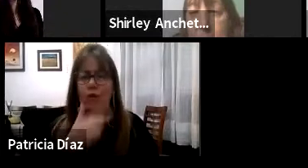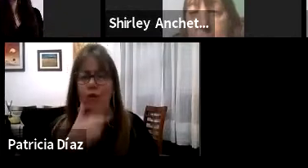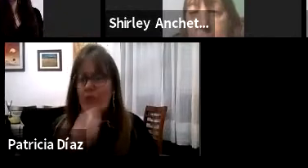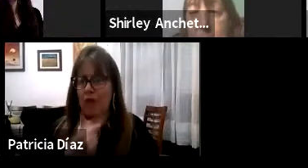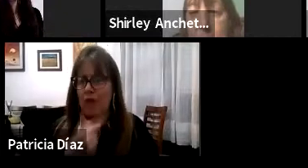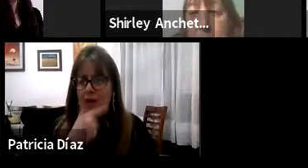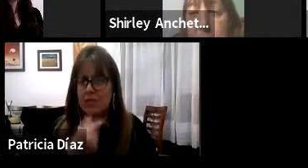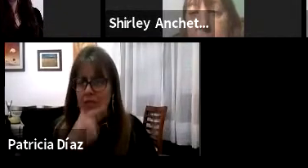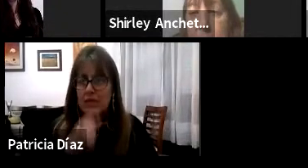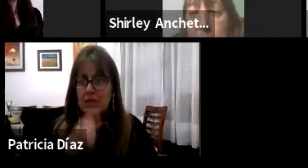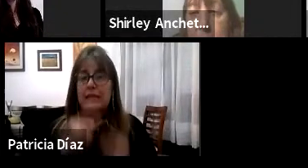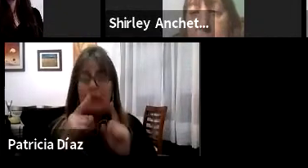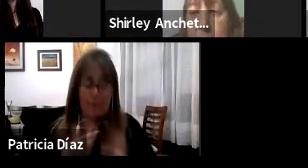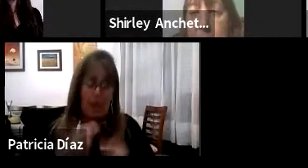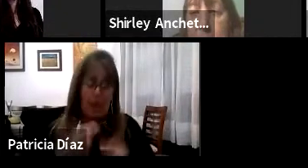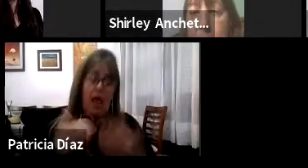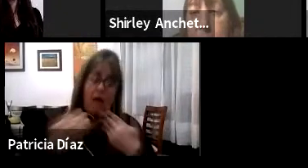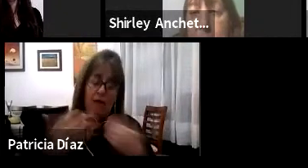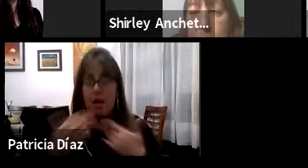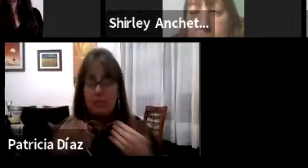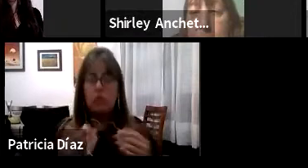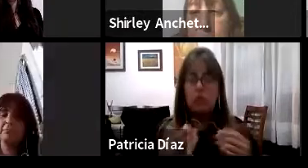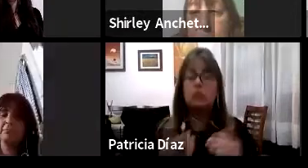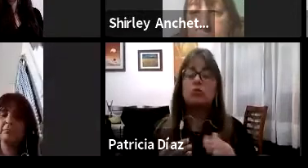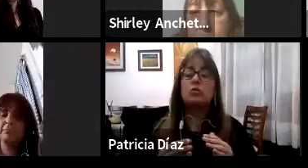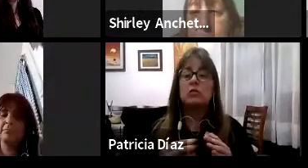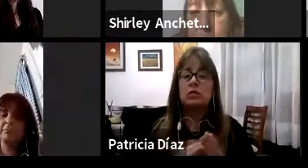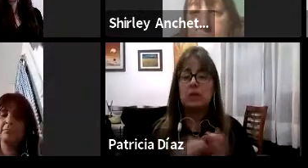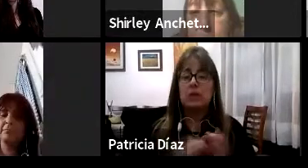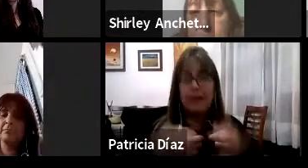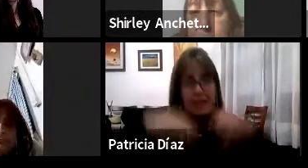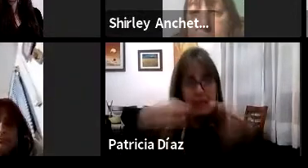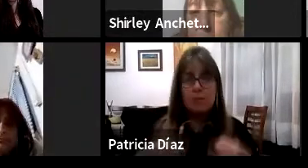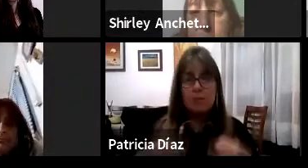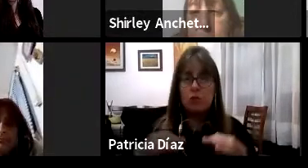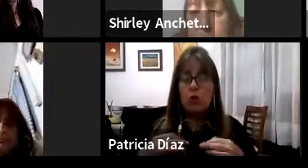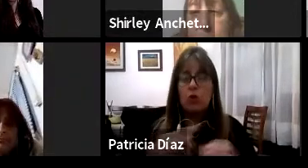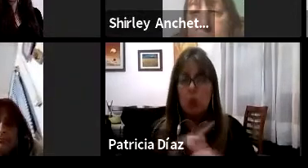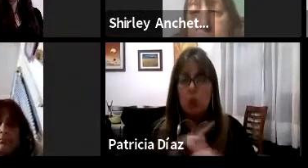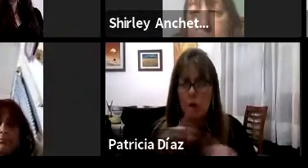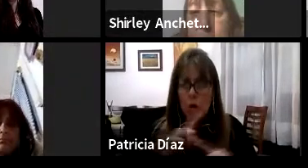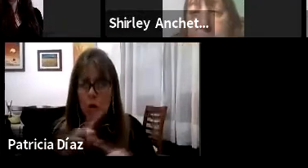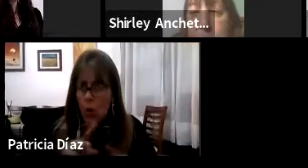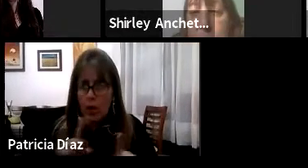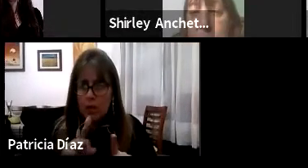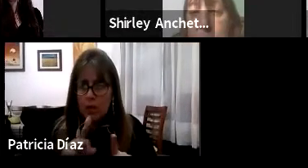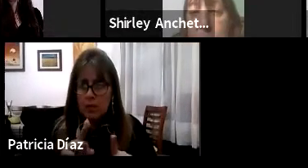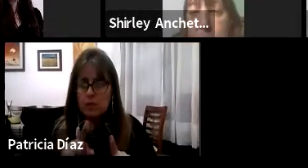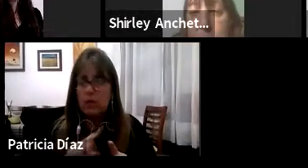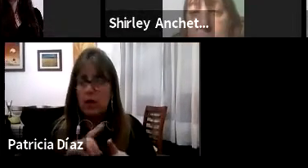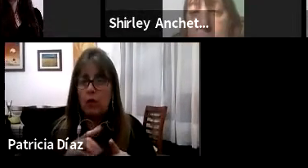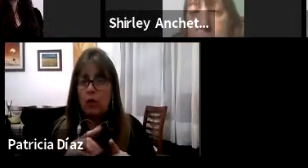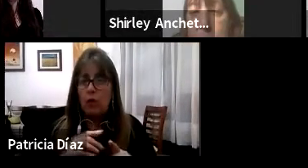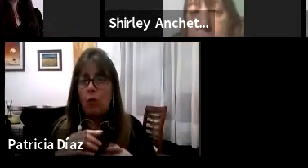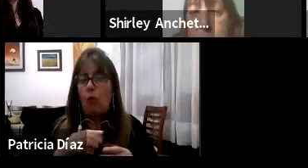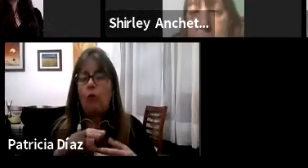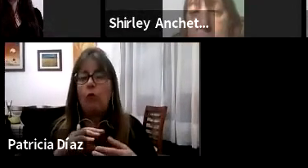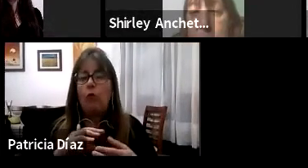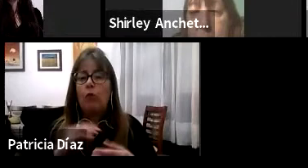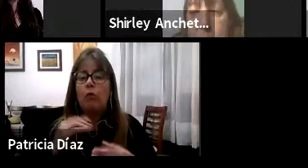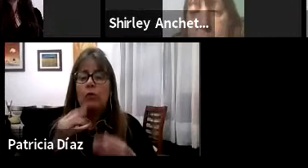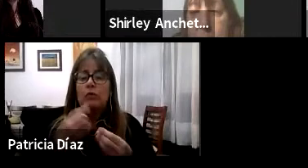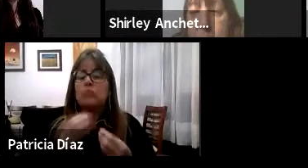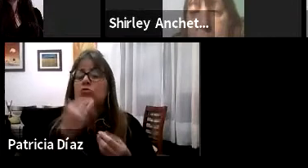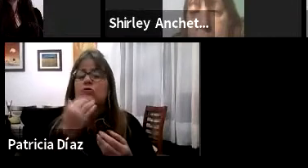de la cláusula de excepción, no es un capricho, ¿no? Es realmente una necesidad. Y bueno, no sé, no voy a